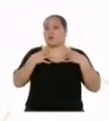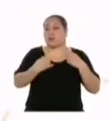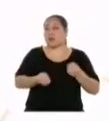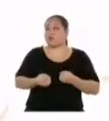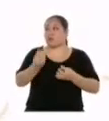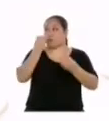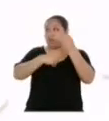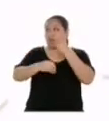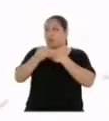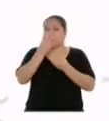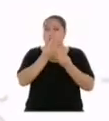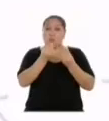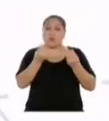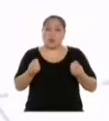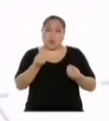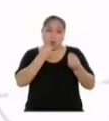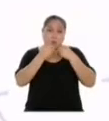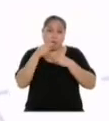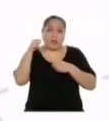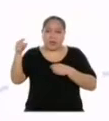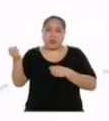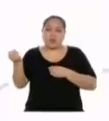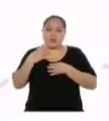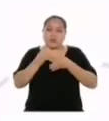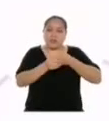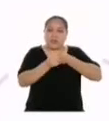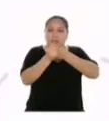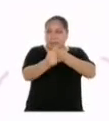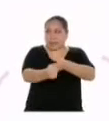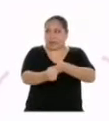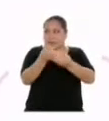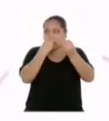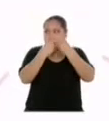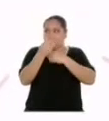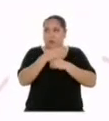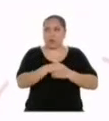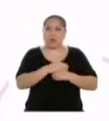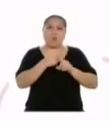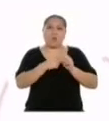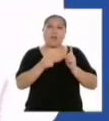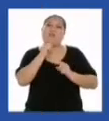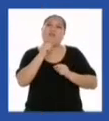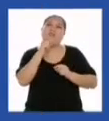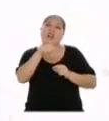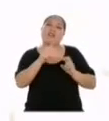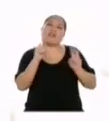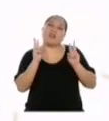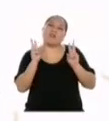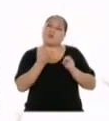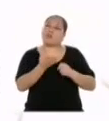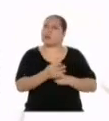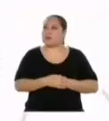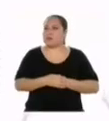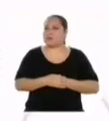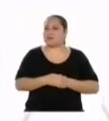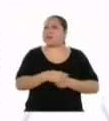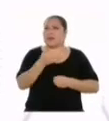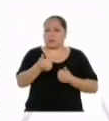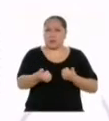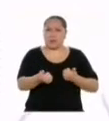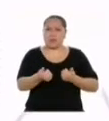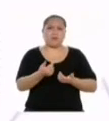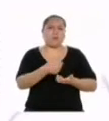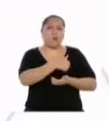consume varios tipos de alimentos que no señalan las guías alimentarias, aunque hacen falta las verduras. Muy bien, ¿qué más?